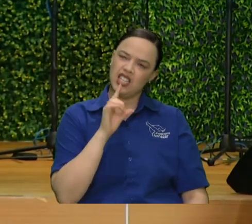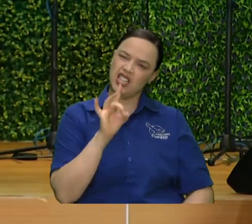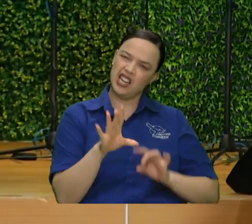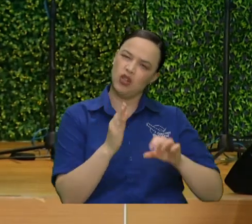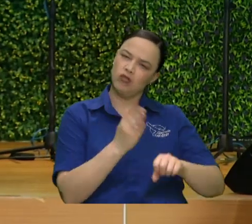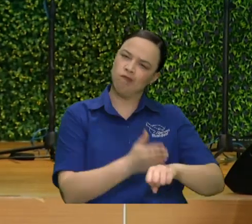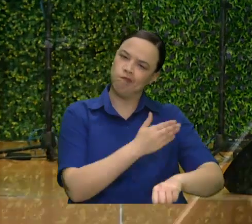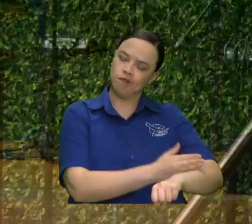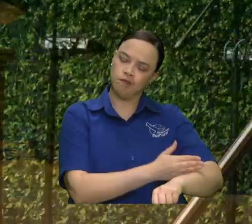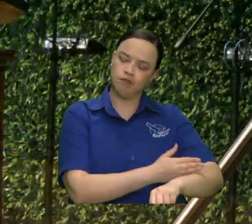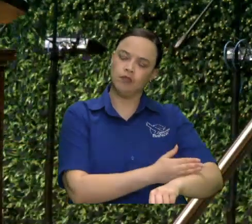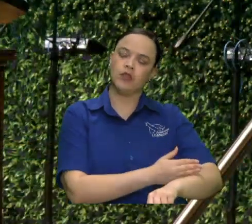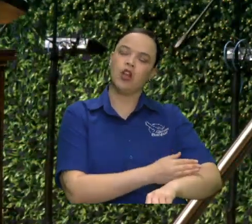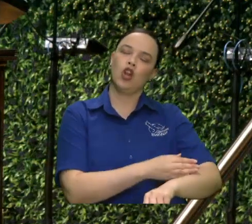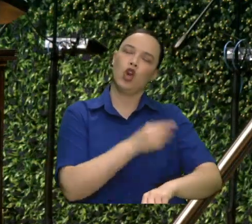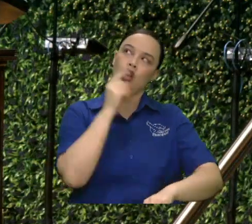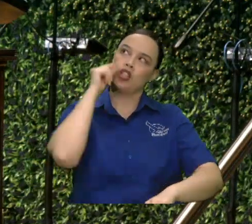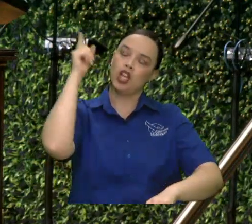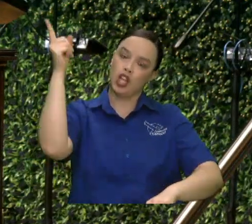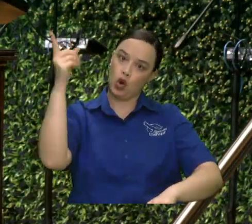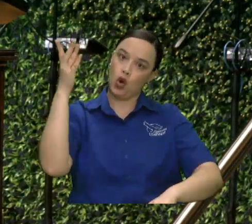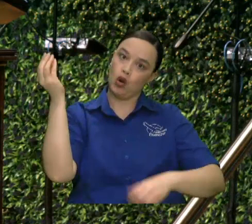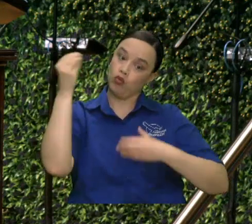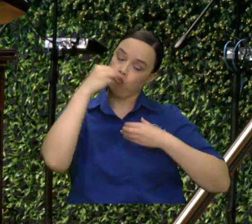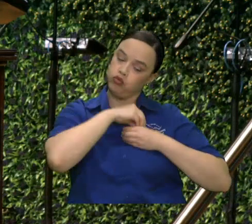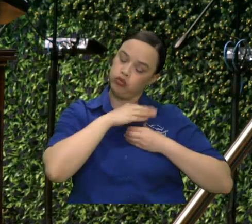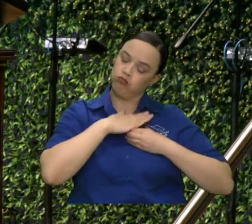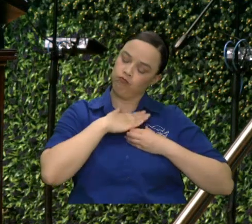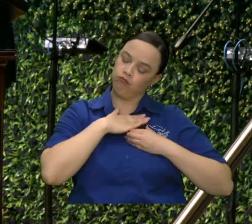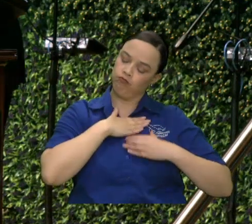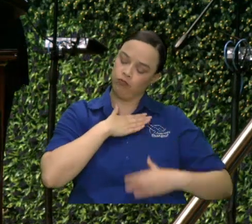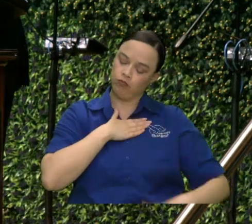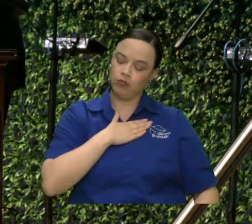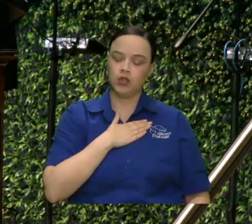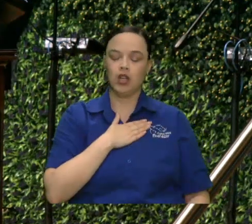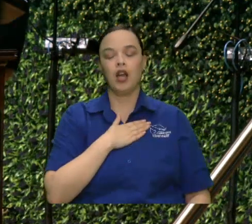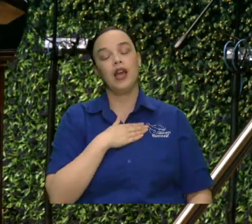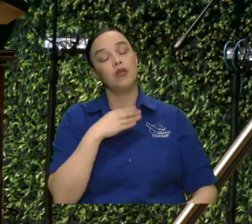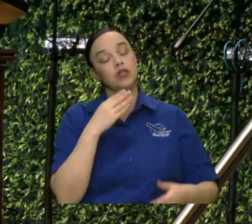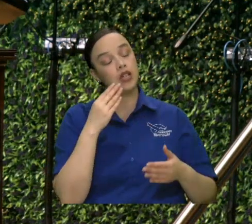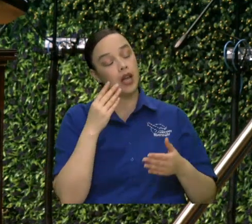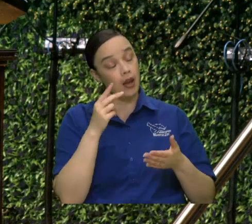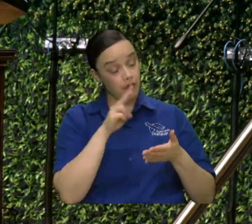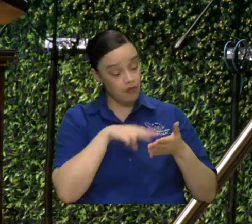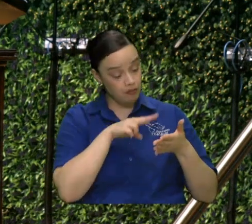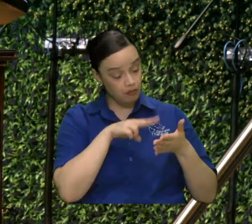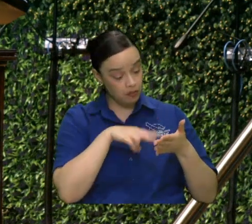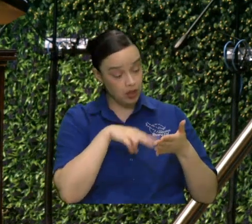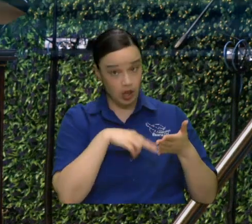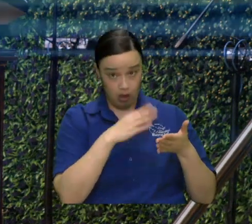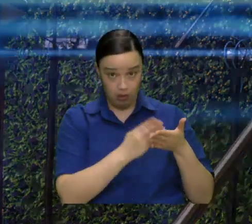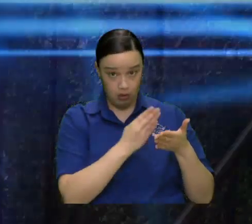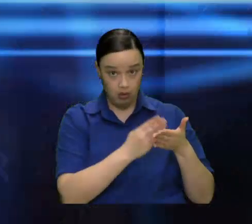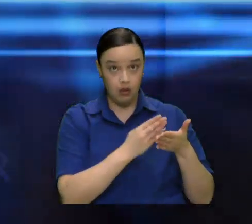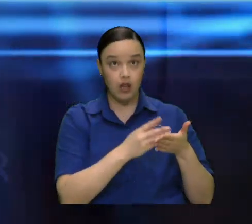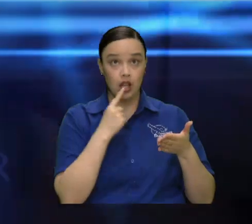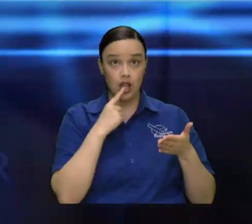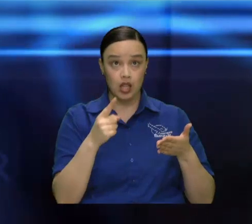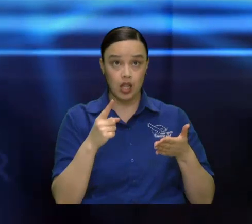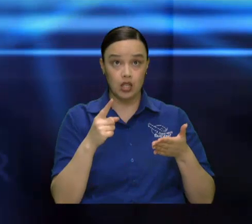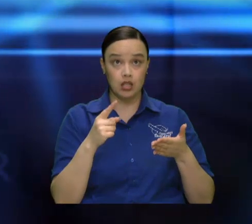con la ayuda del señor si me acompaña a jueces 6 del 3 al 5 dice porque sucedía